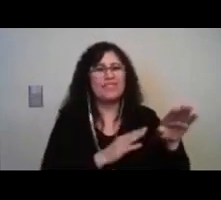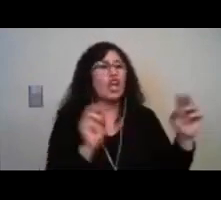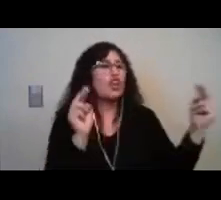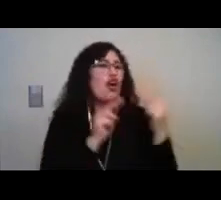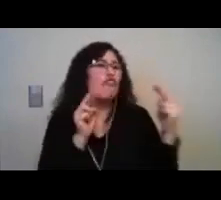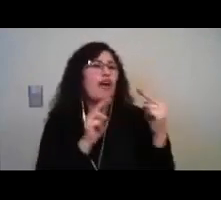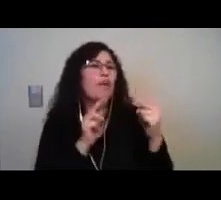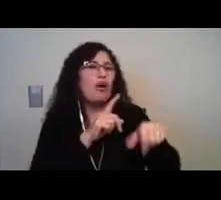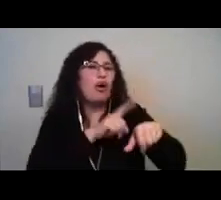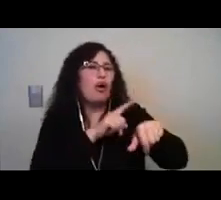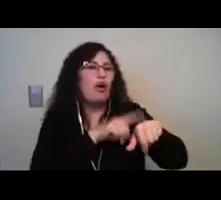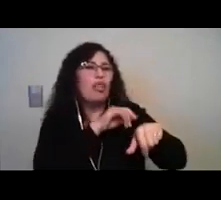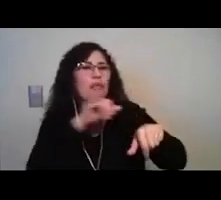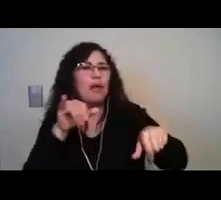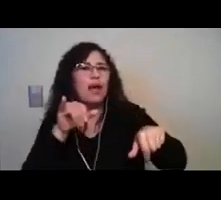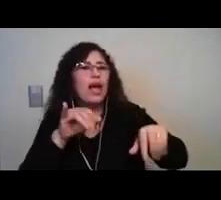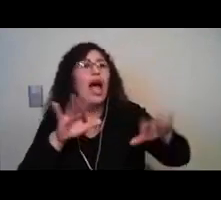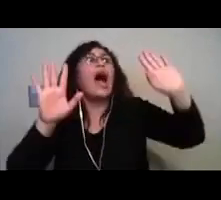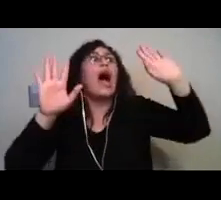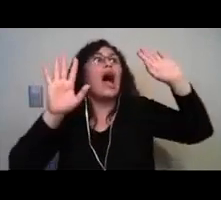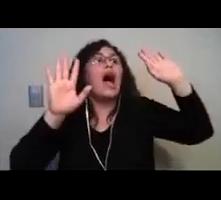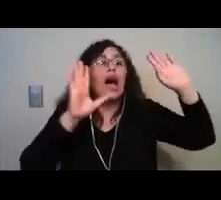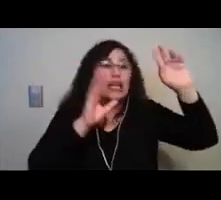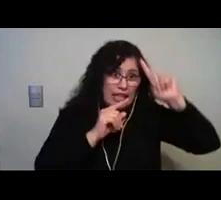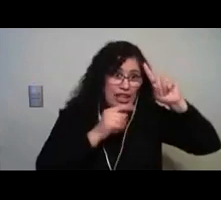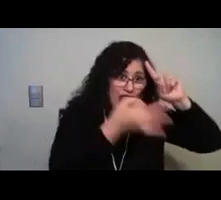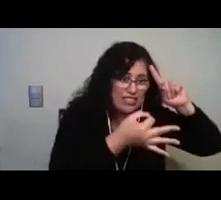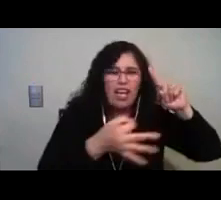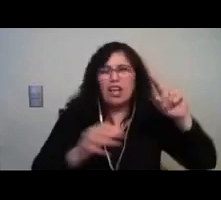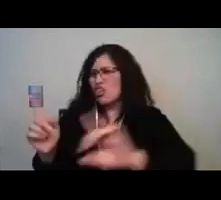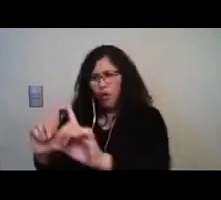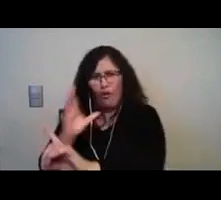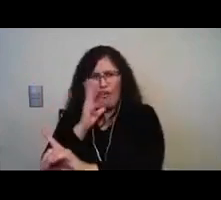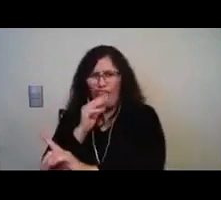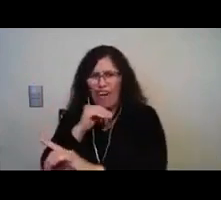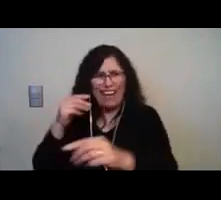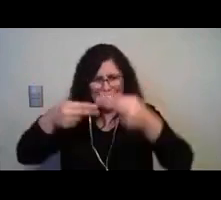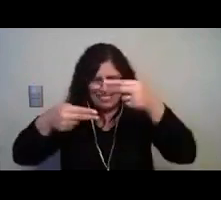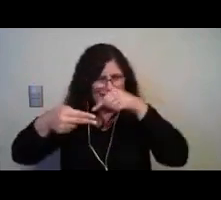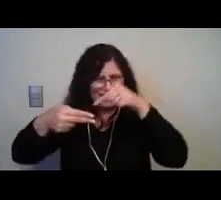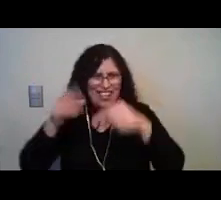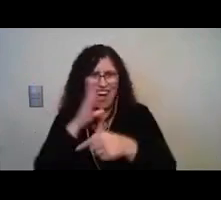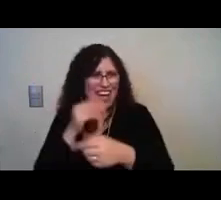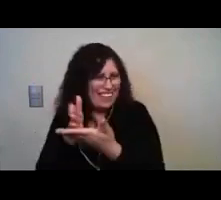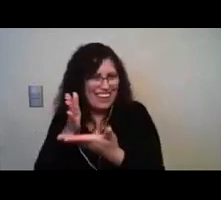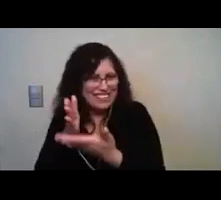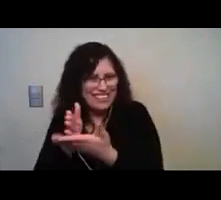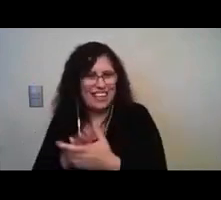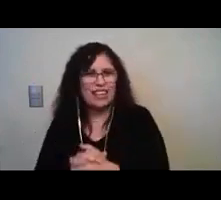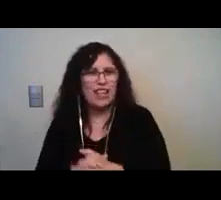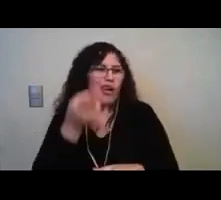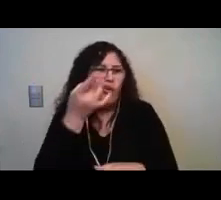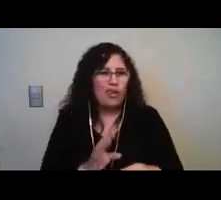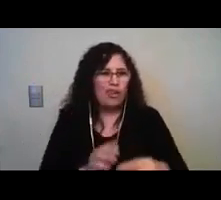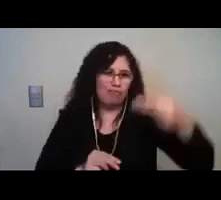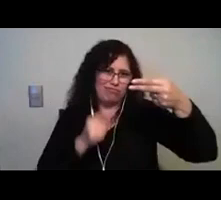vemos. No, la clase de más rato no va, ya solamente va a ser esto, sí. Solamente va a ser esto, ¿ya? Y